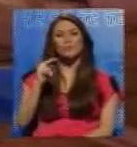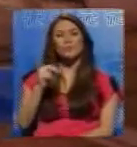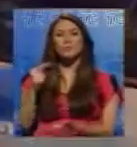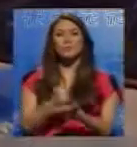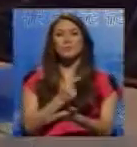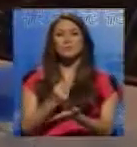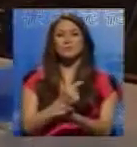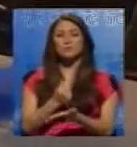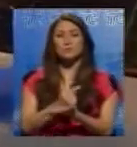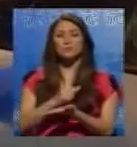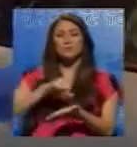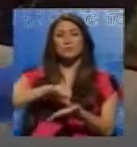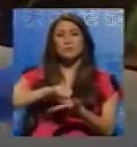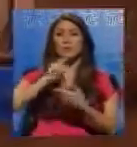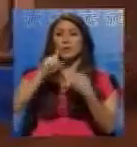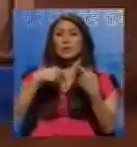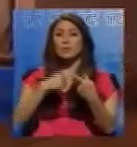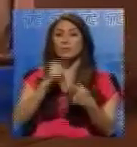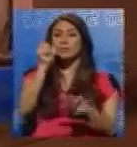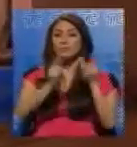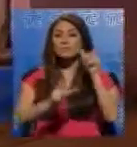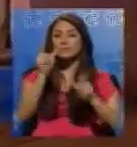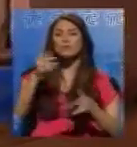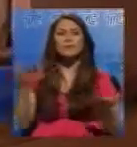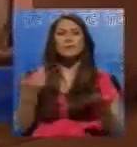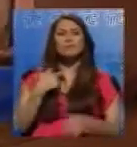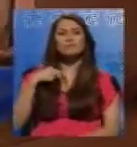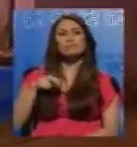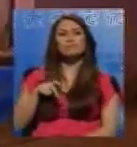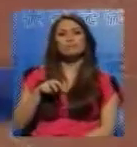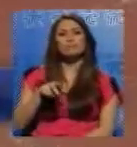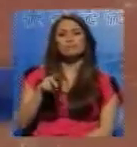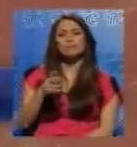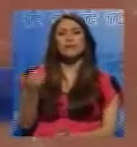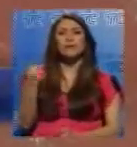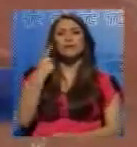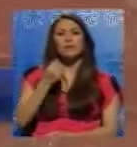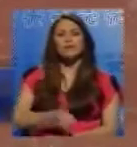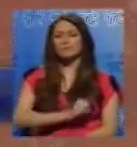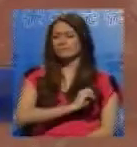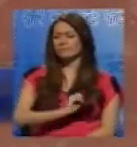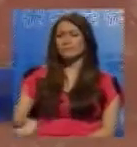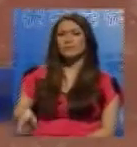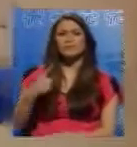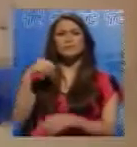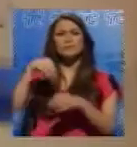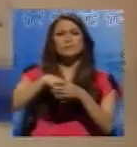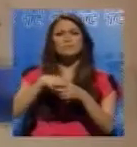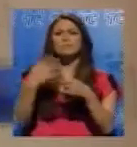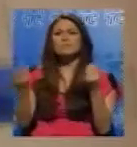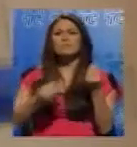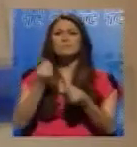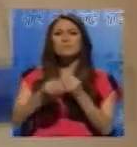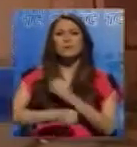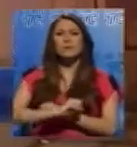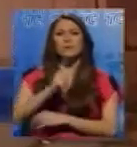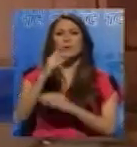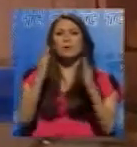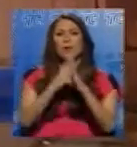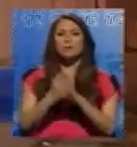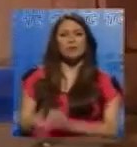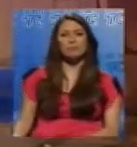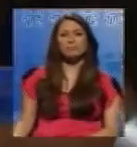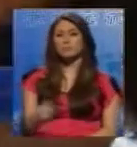Guasmo Central, cuando sujetos que se movilizaban a pie lanzaron una funda con artefactos explosivos a una